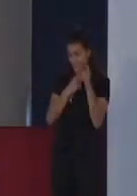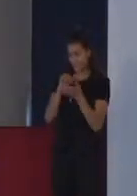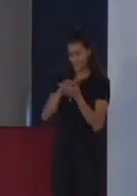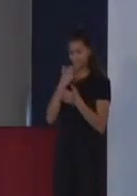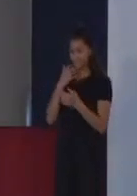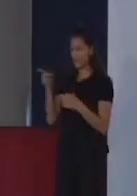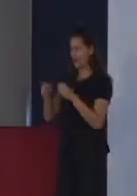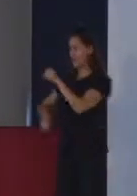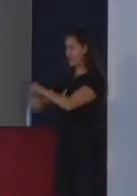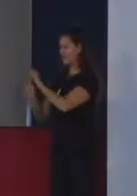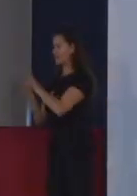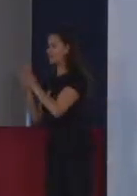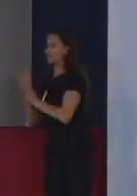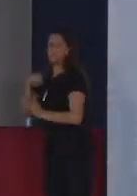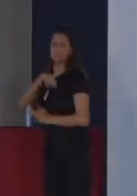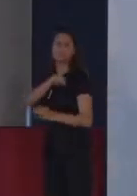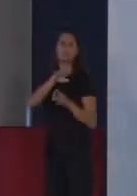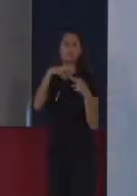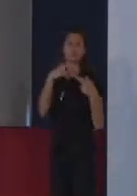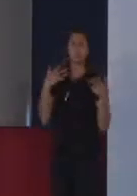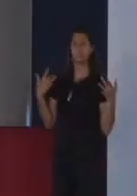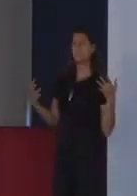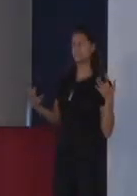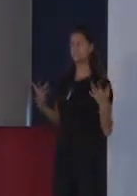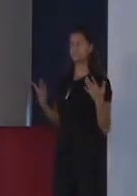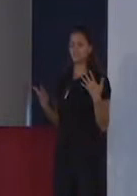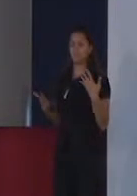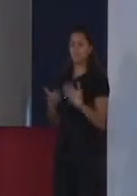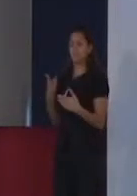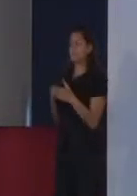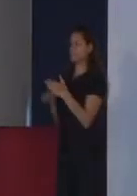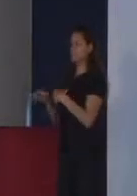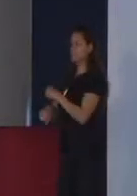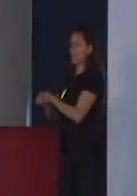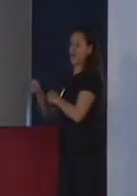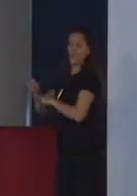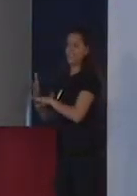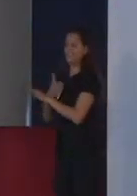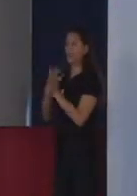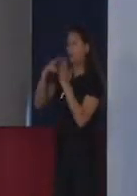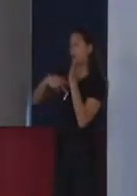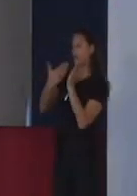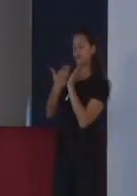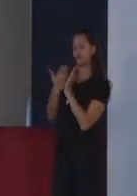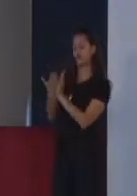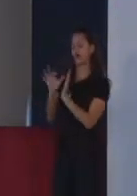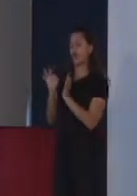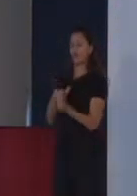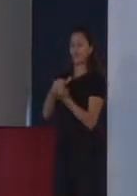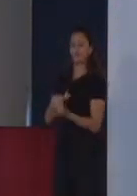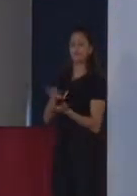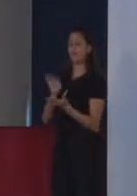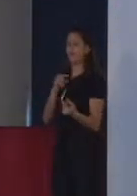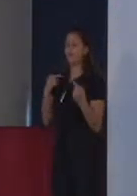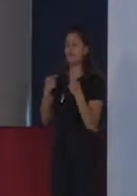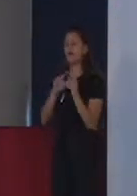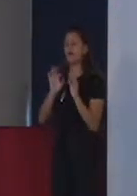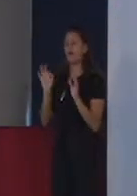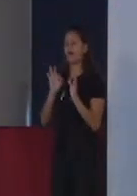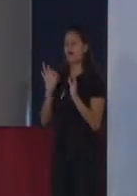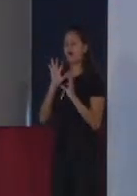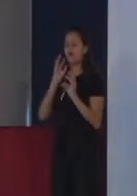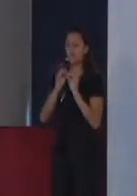y del evento, uno dice, claro, es más fácil ir al partido, yo no tengo ni que leer, ni que estudiar, ni que tomar una postura, ni que dialogar, ni mucho